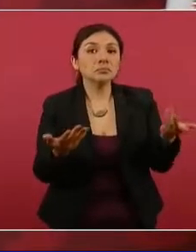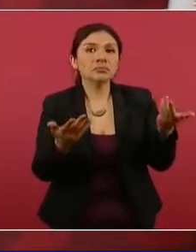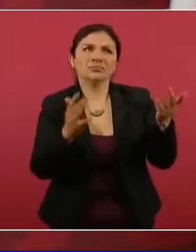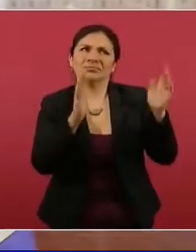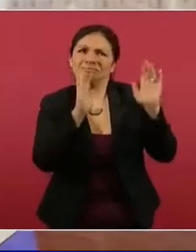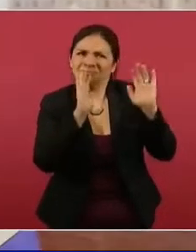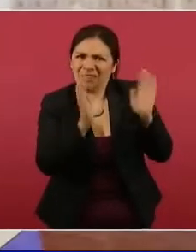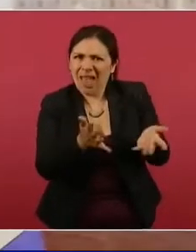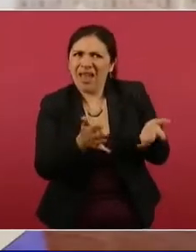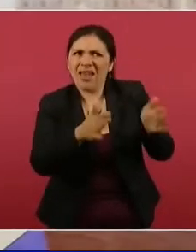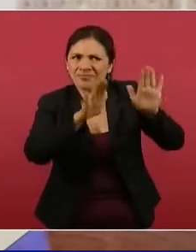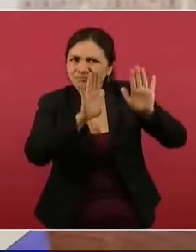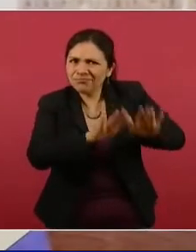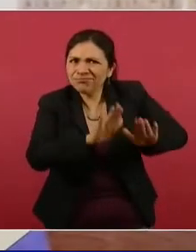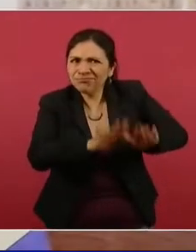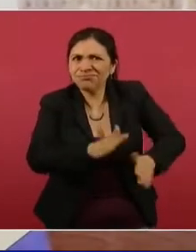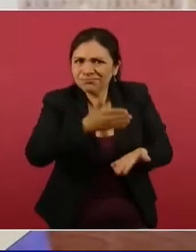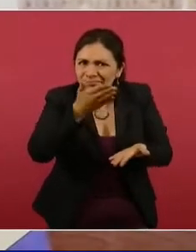bájenle,